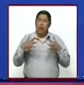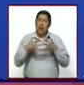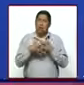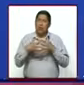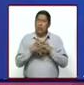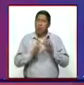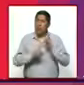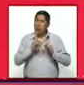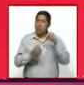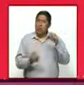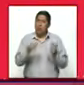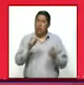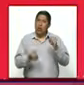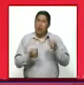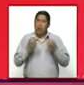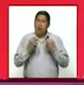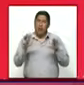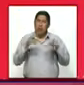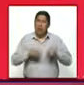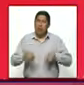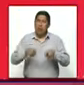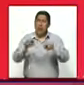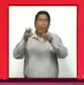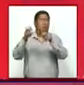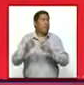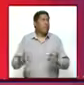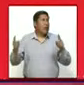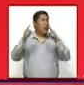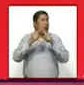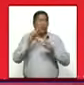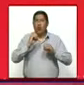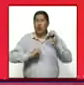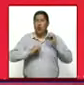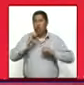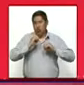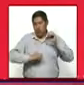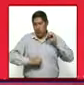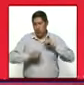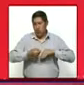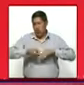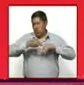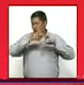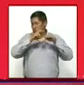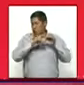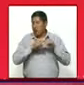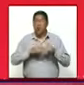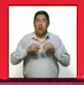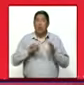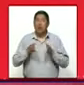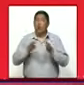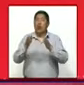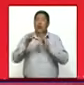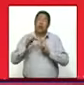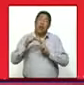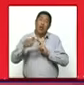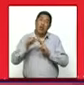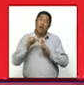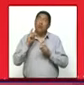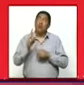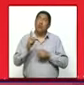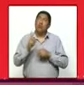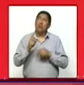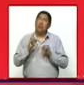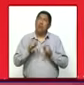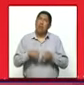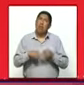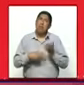carreteras, algunos vehículos están ofreciendo viajes hacia Oruro con sobrepeso por rutas alternas. Uno de estos viajes puede llegar a